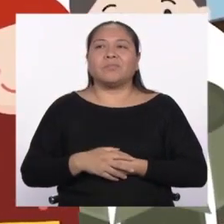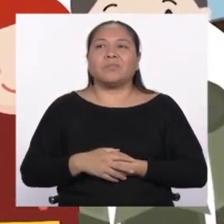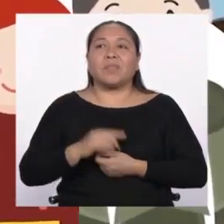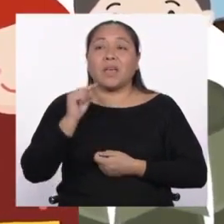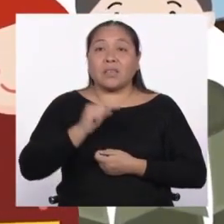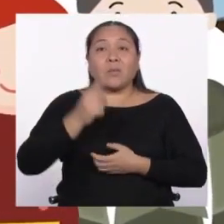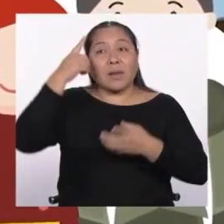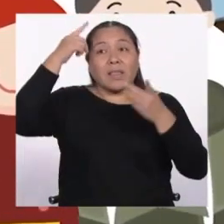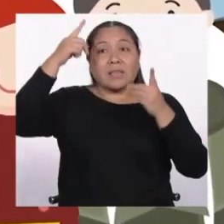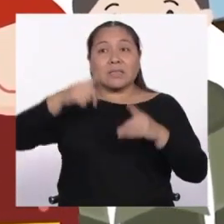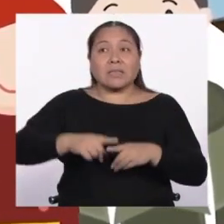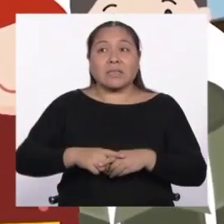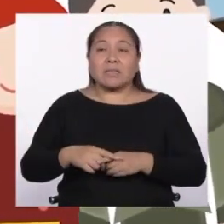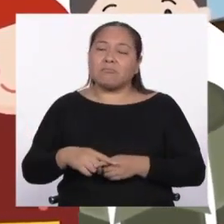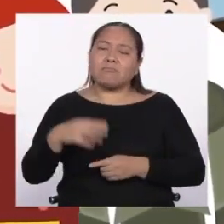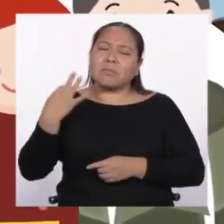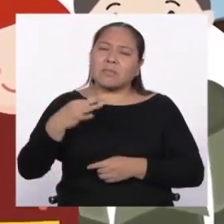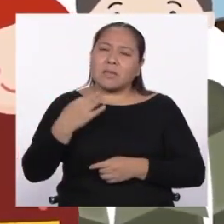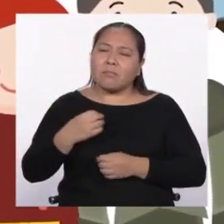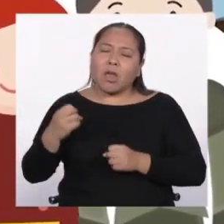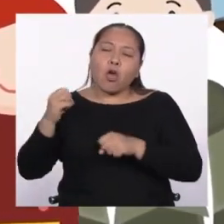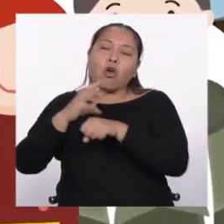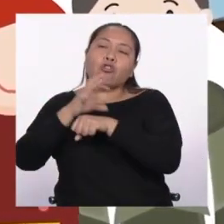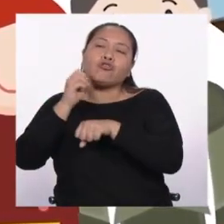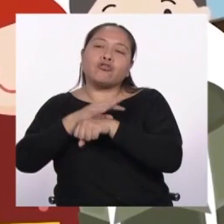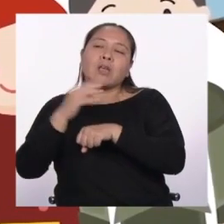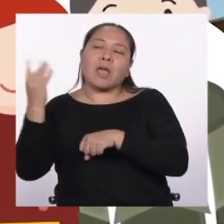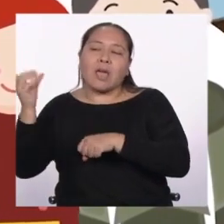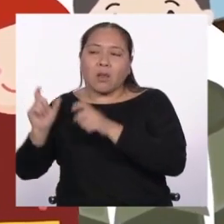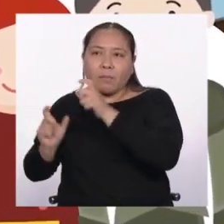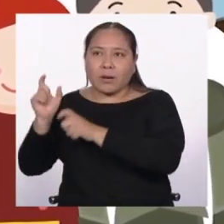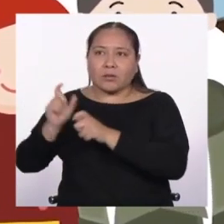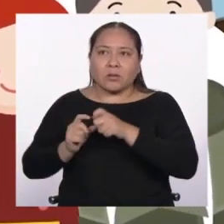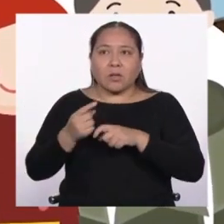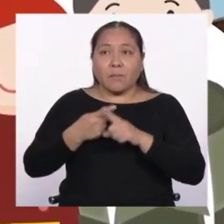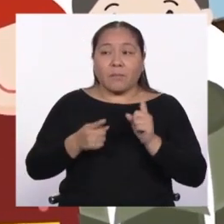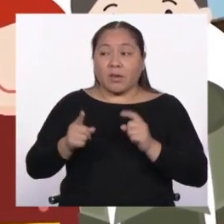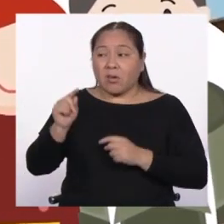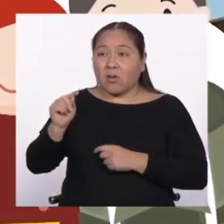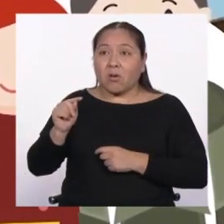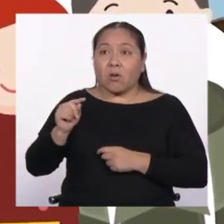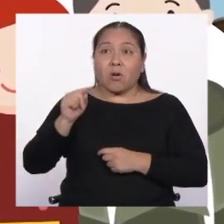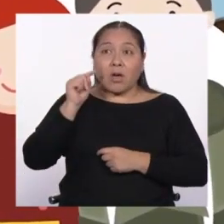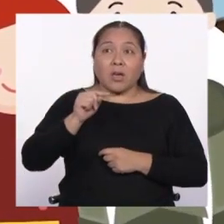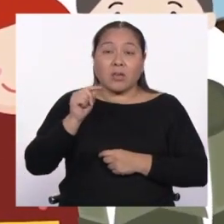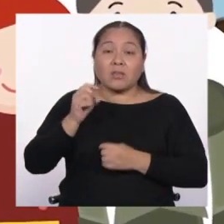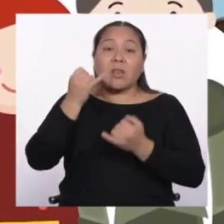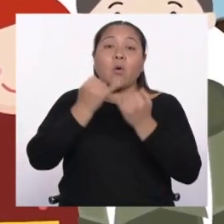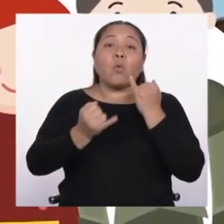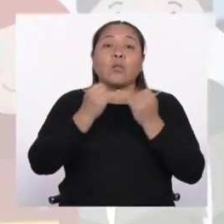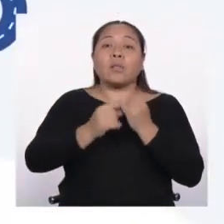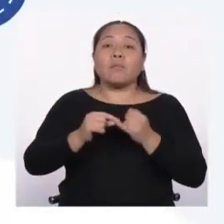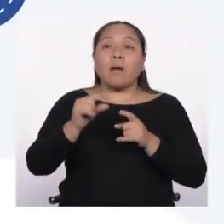tomar decisiones, casi siempre eran asesorados por sus consejeros, aunque eran ellos quienes tenían la última